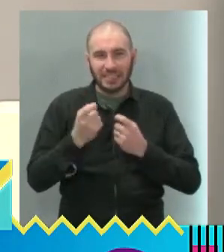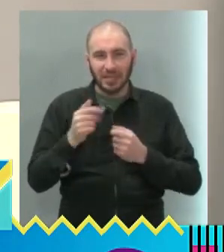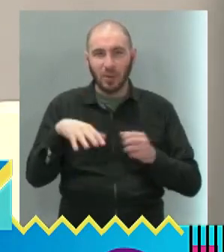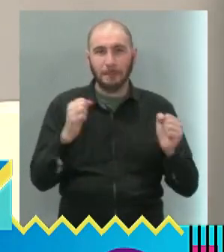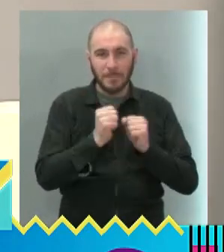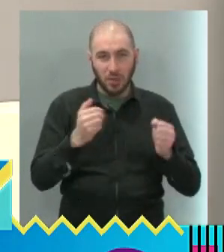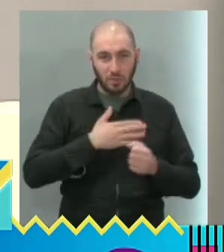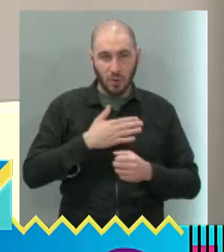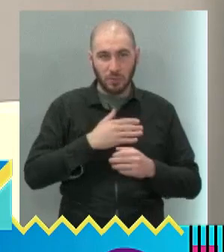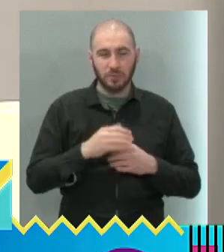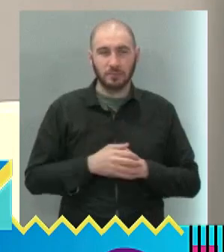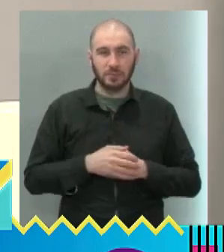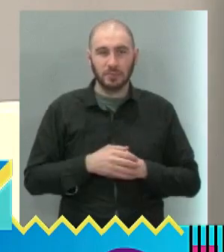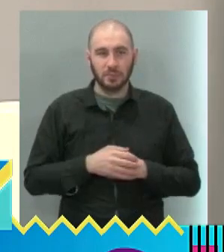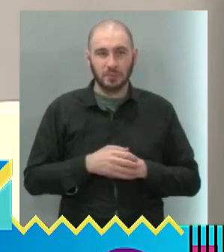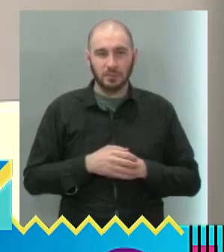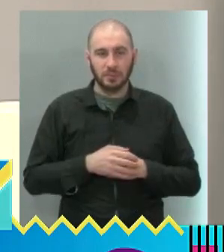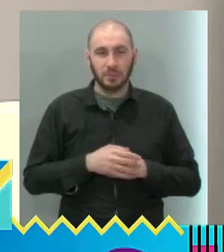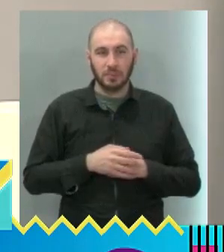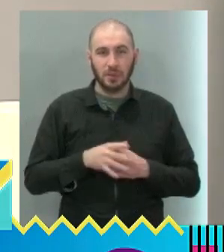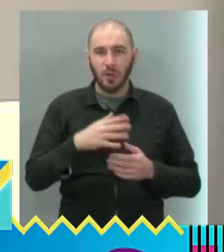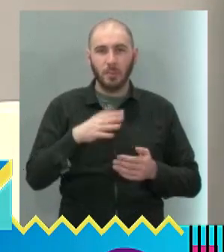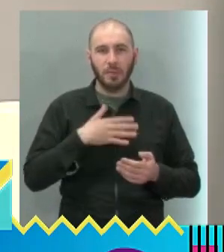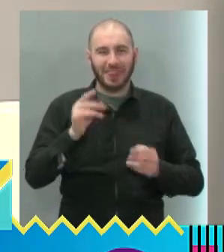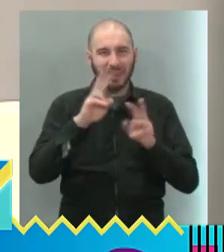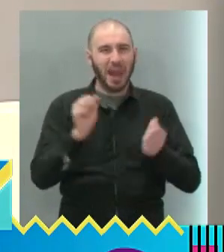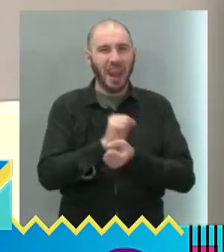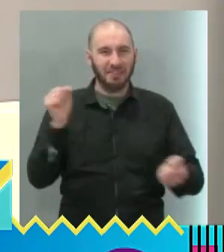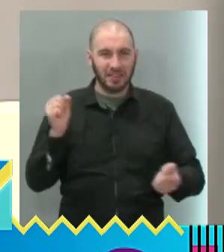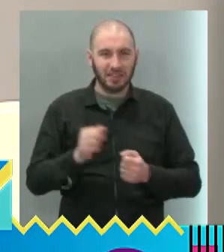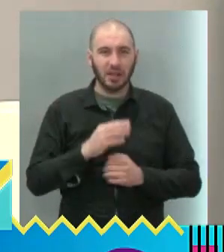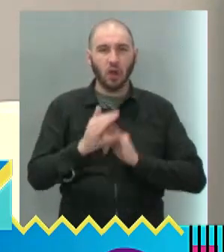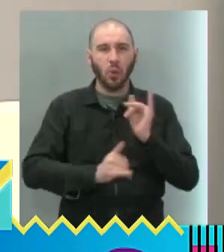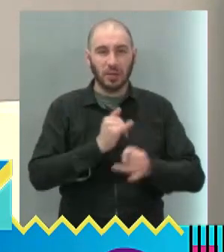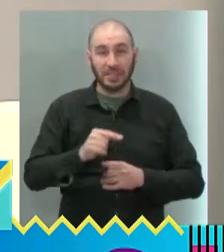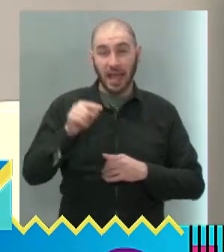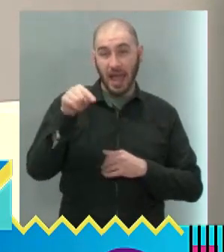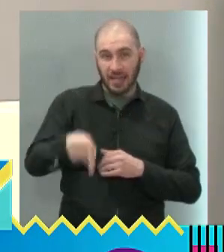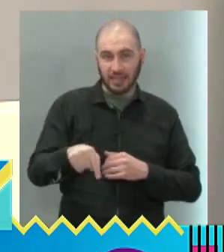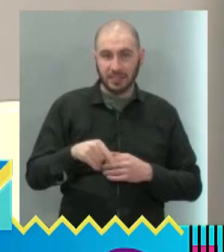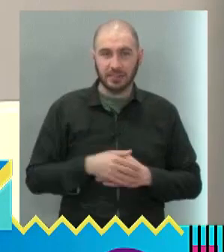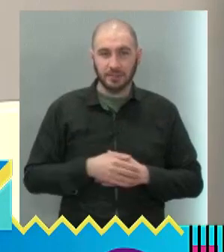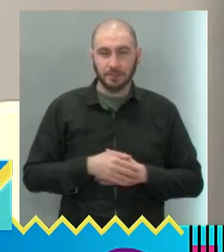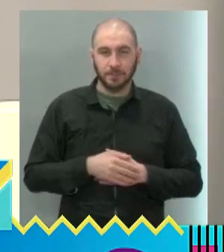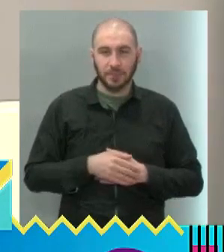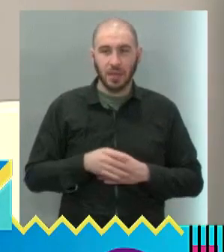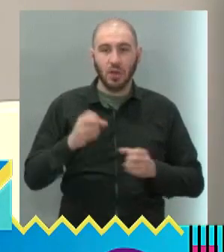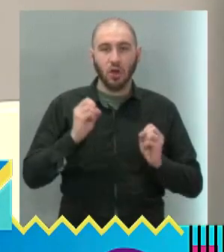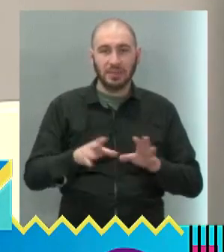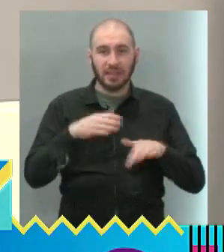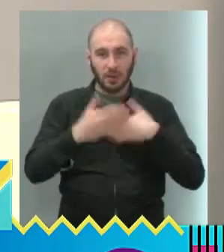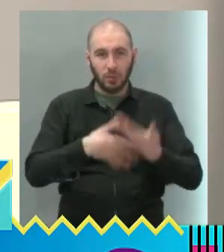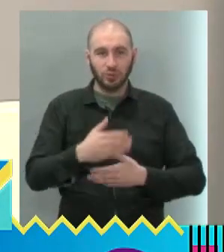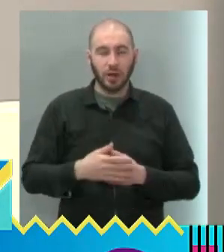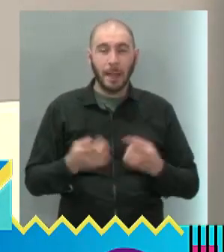Mayo, Caseros, que tiene una raigambre liberal, ¿cierto?, expresar que ahí es cuando empieza la